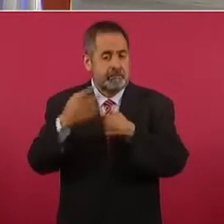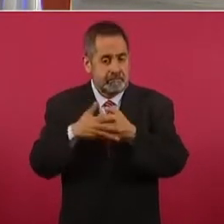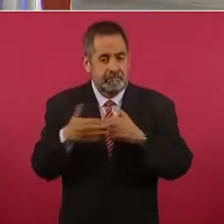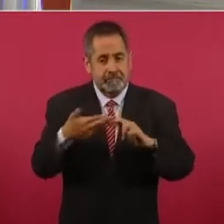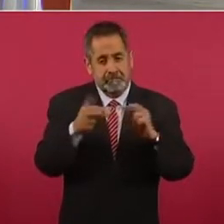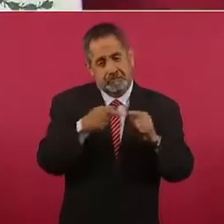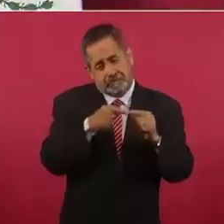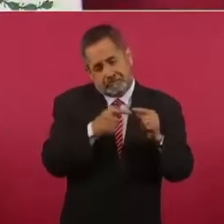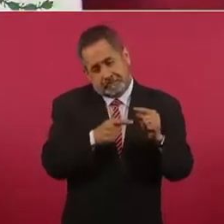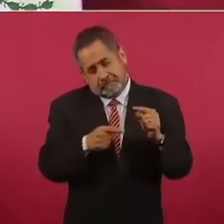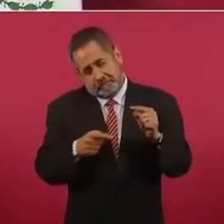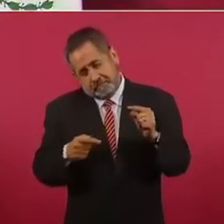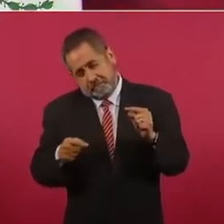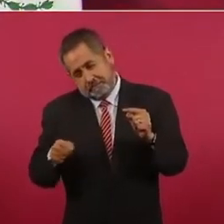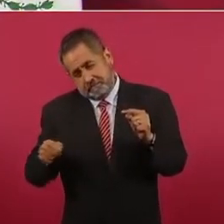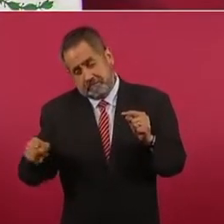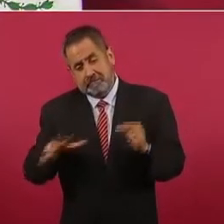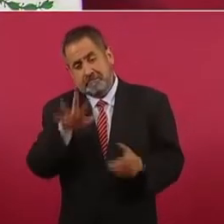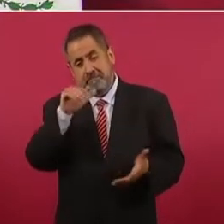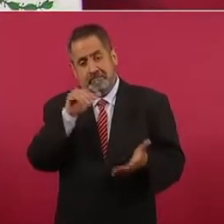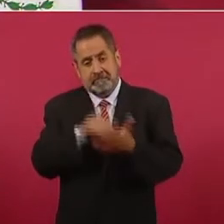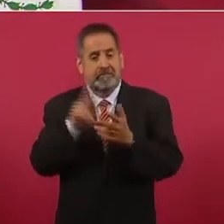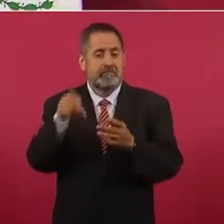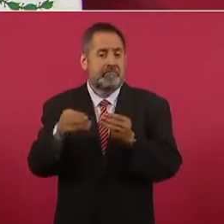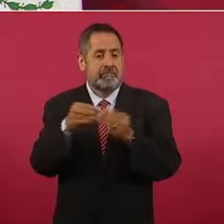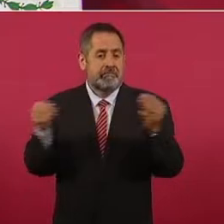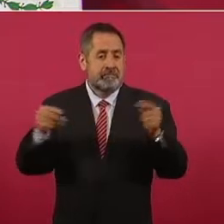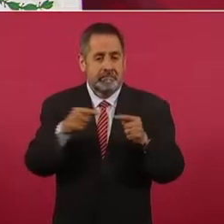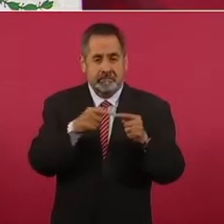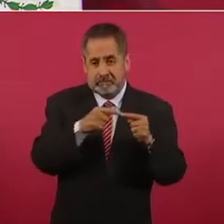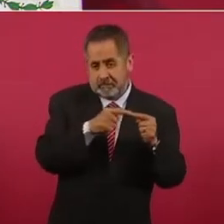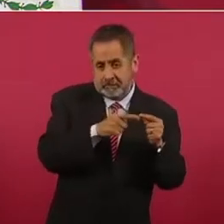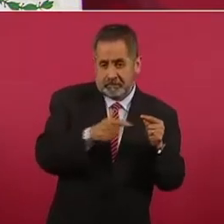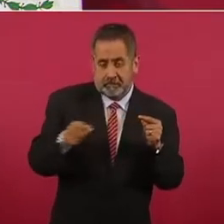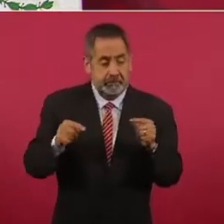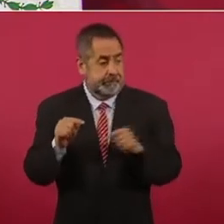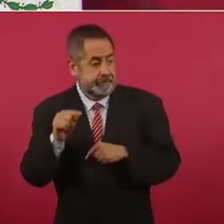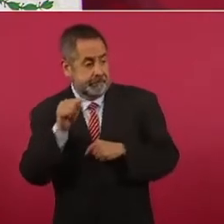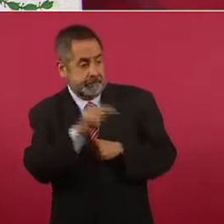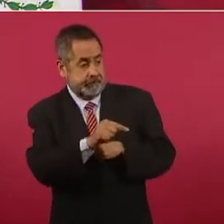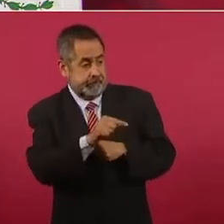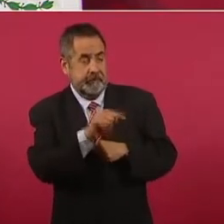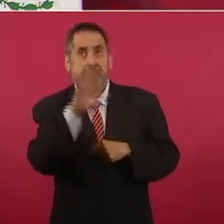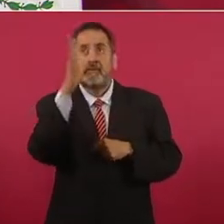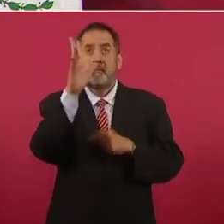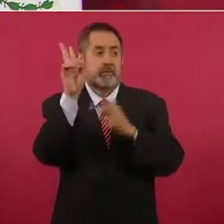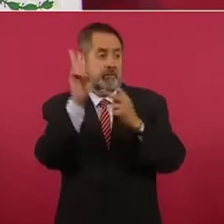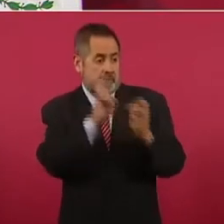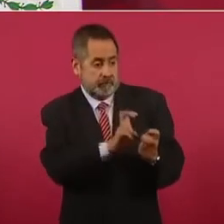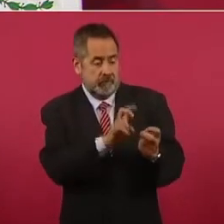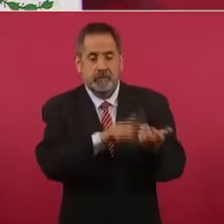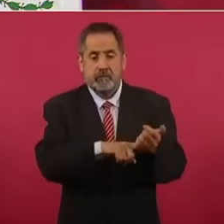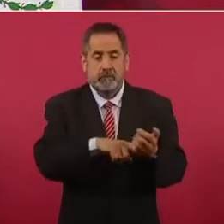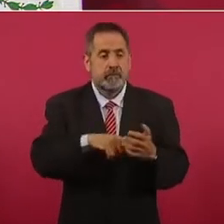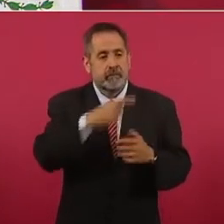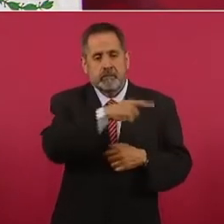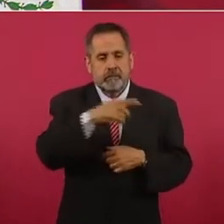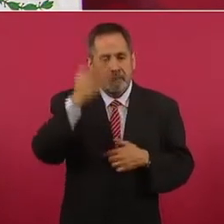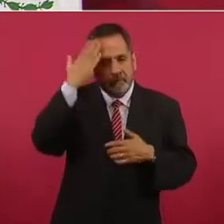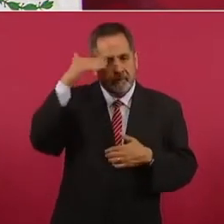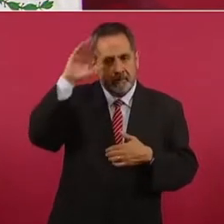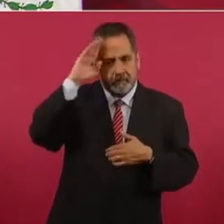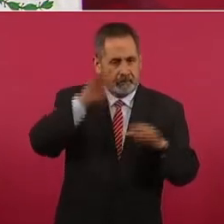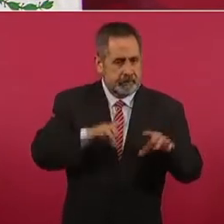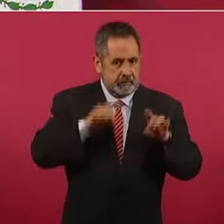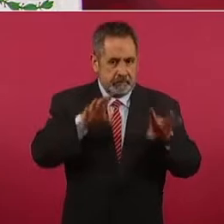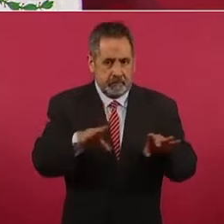más largo, 5.000 kilómetros, para traer energía solar desde Australia, que como nosotros sí tiene